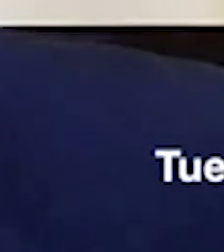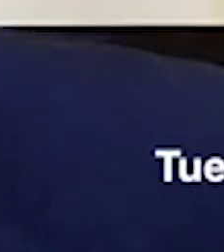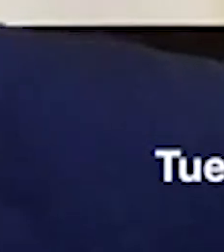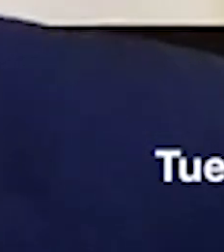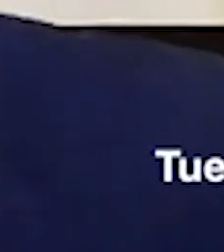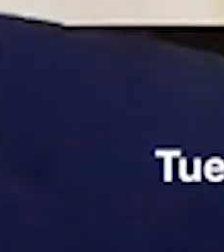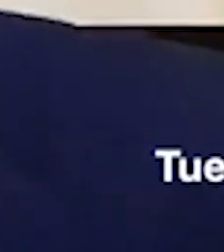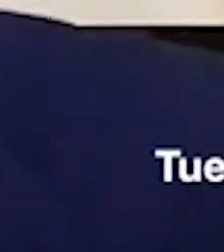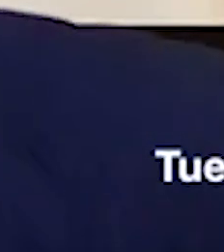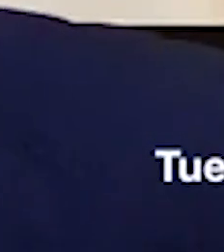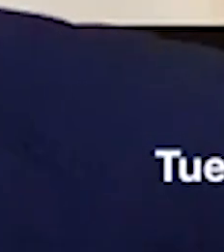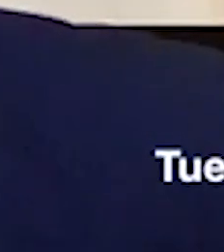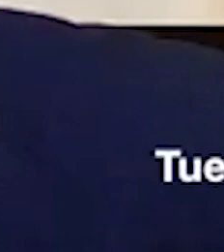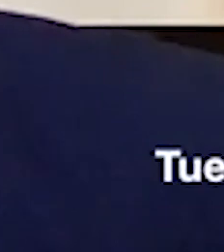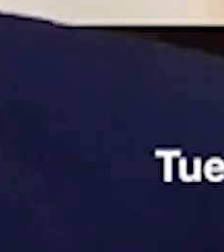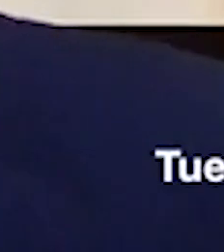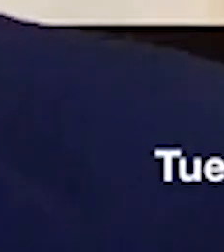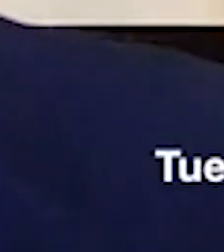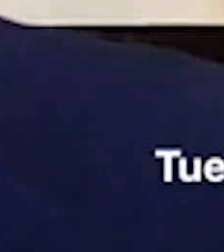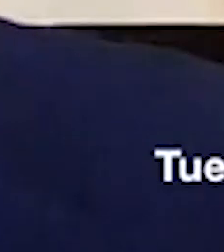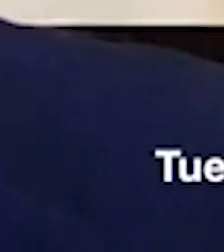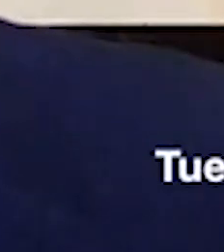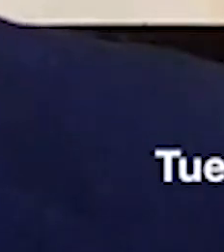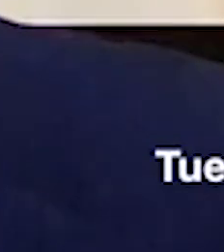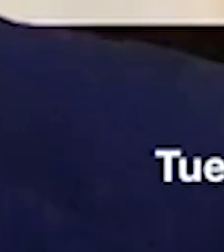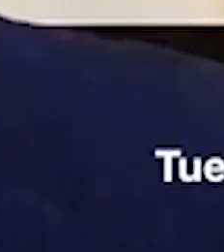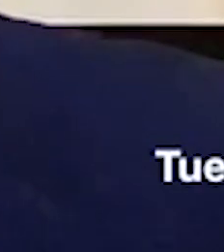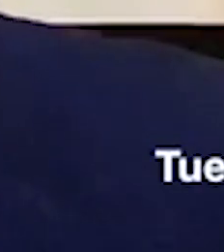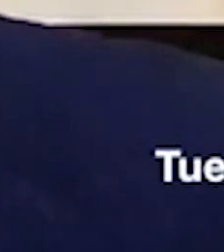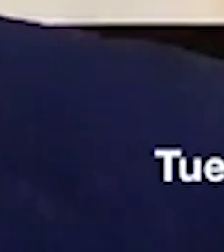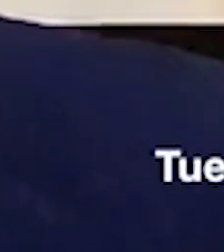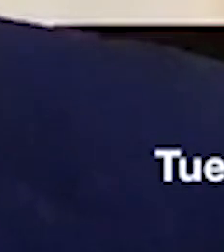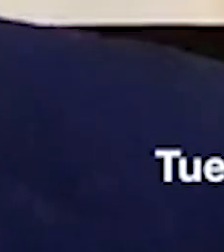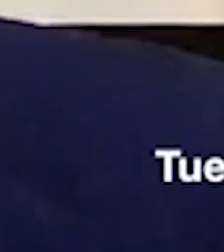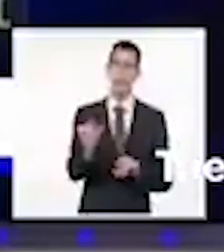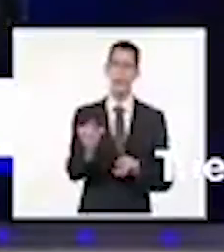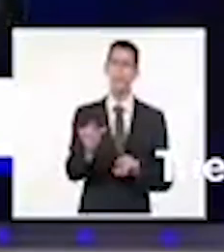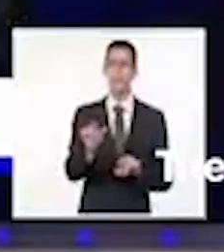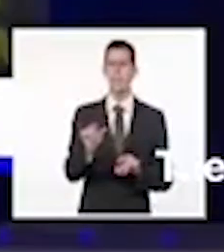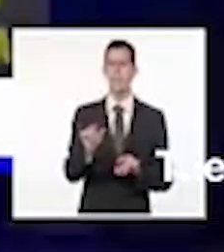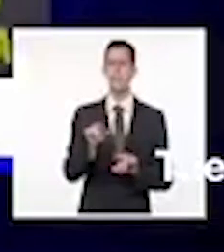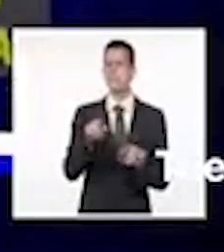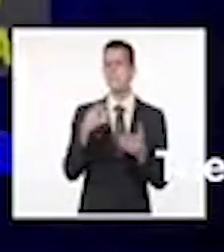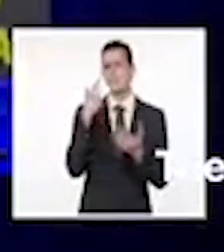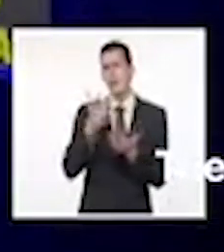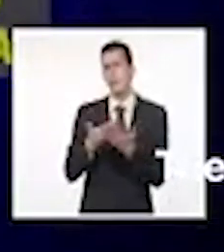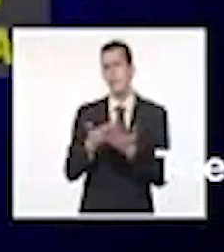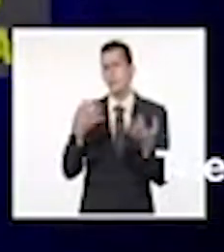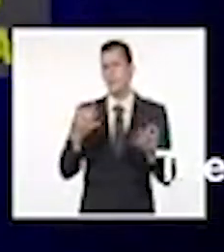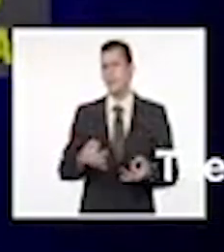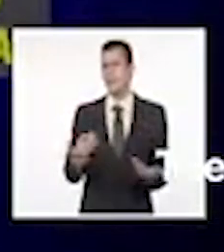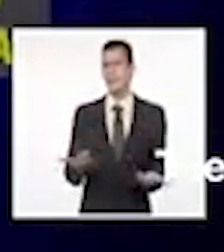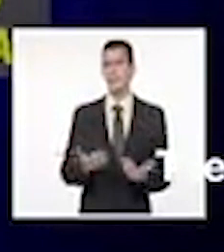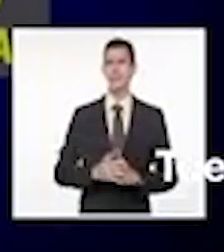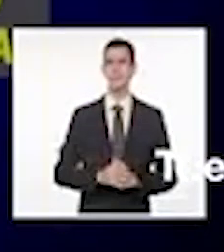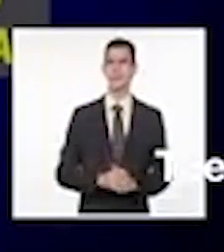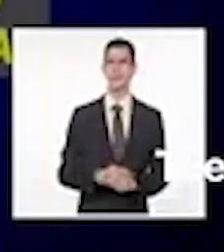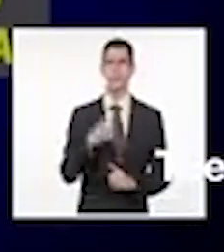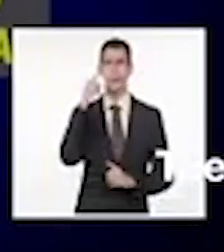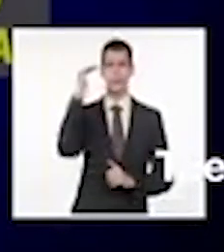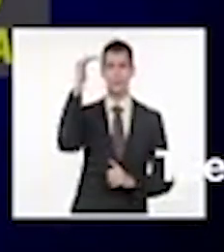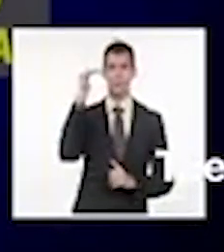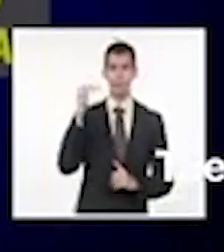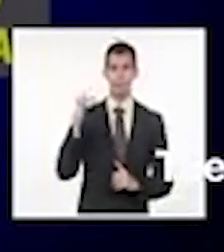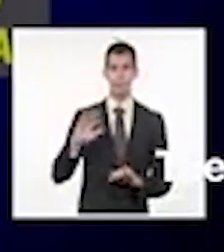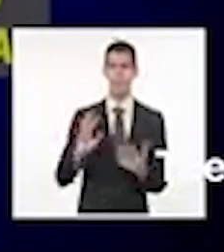de la decencia. Y esto viola cualquier principio de lo que es la privacidad del paciente. Aquí